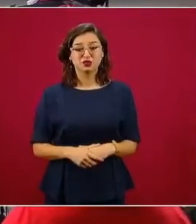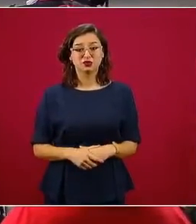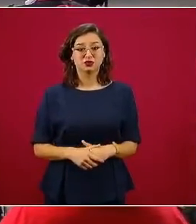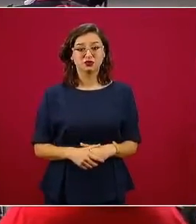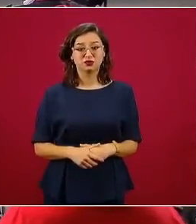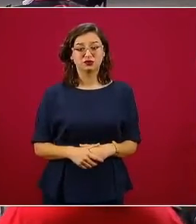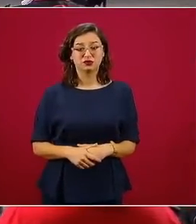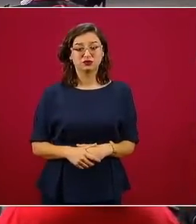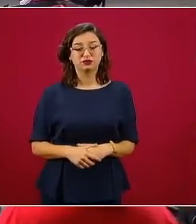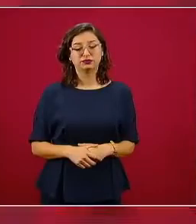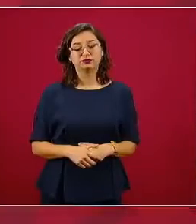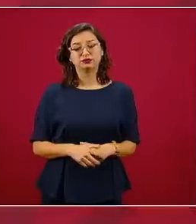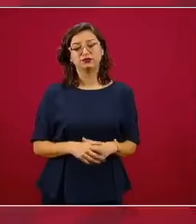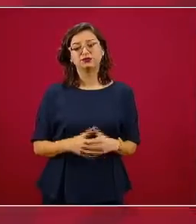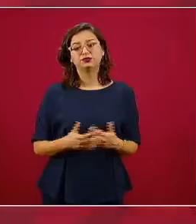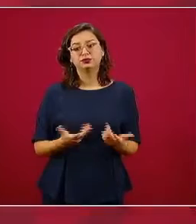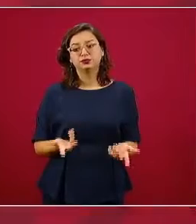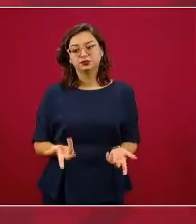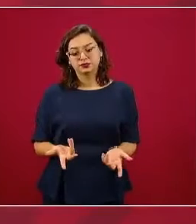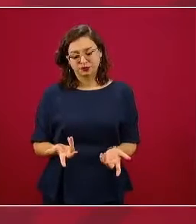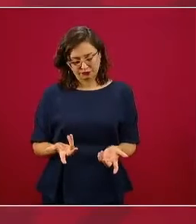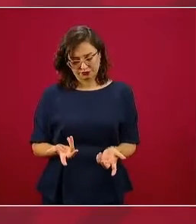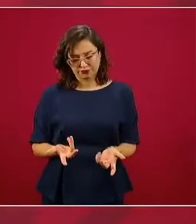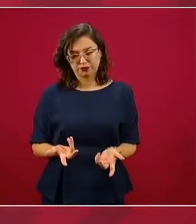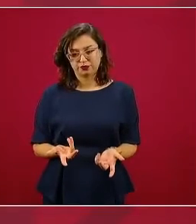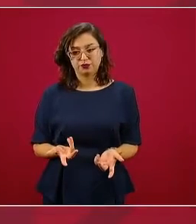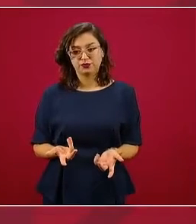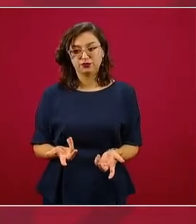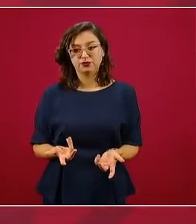Nos beneficia